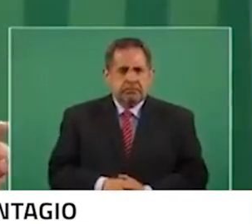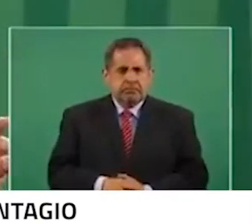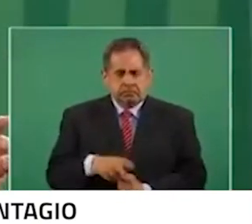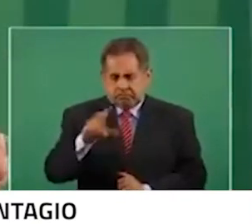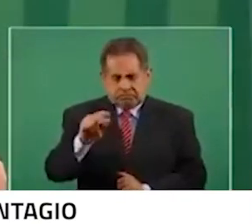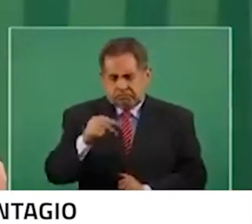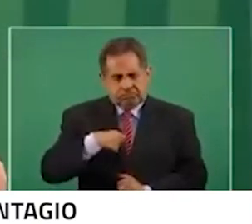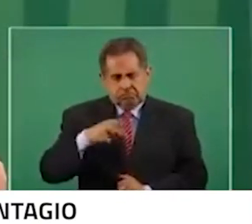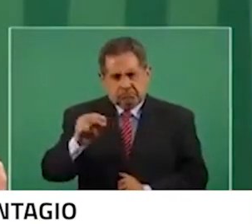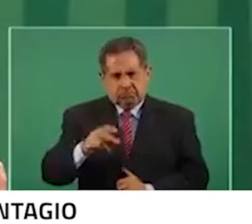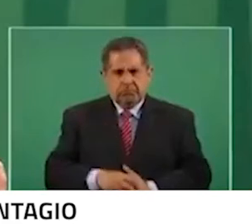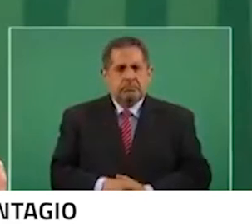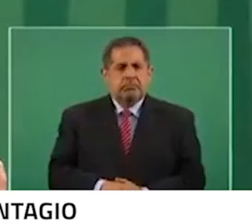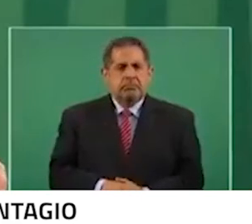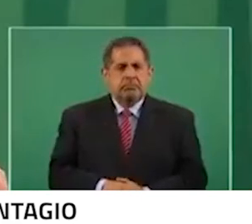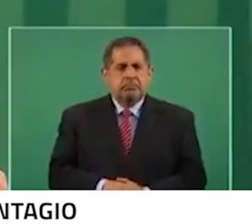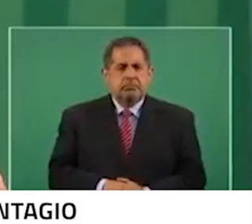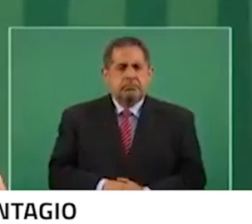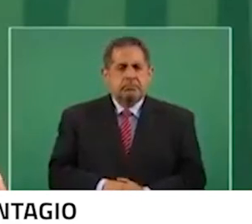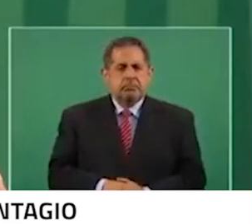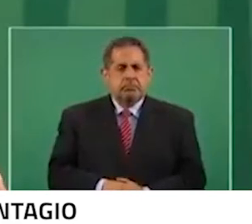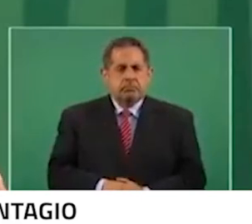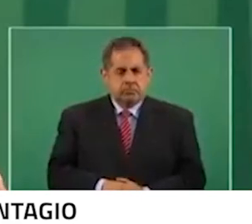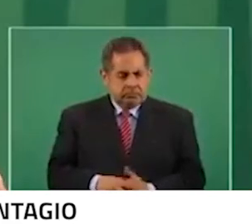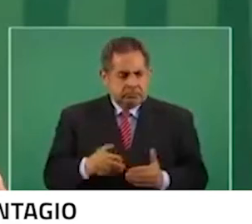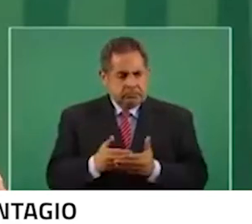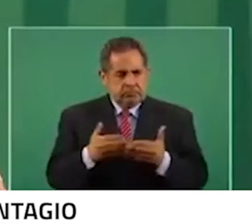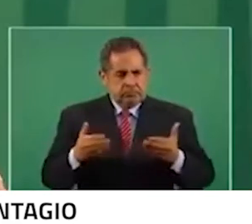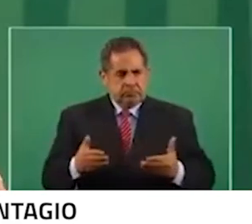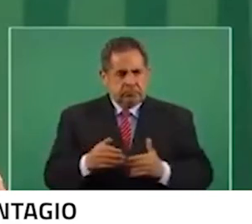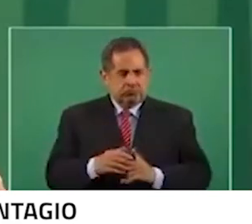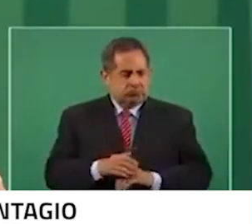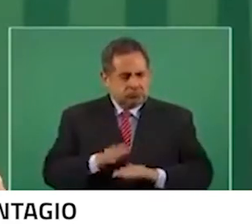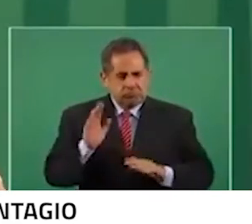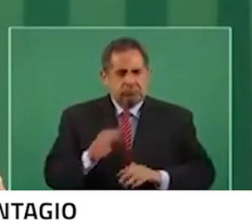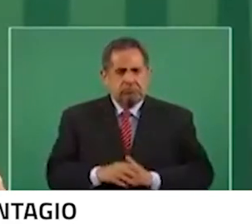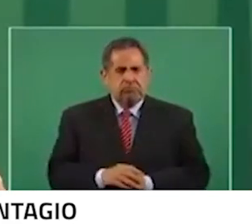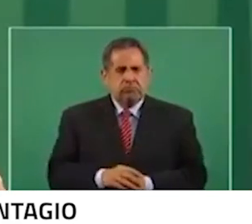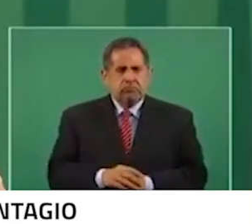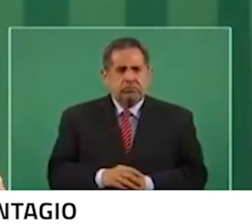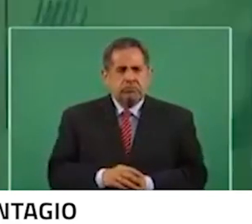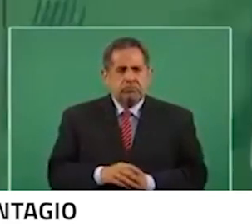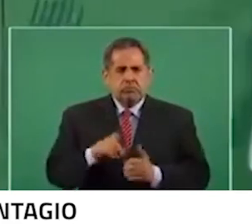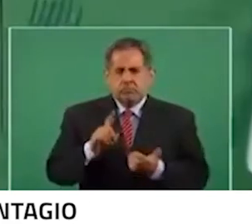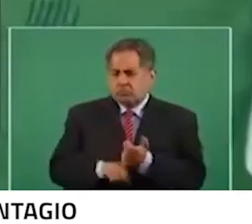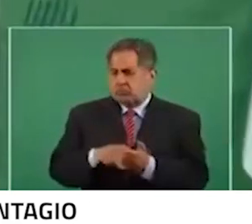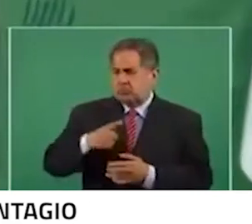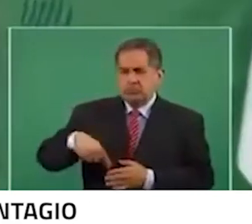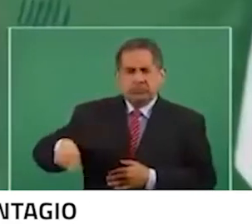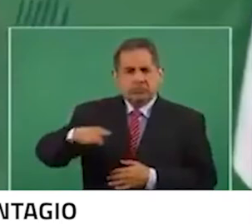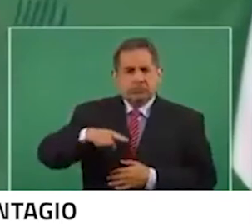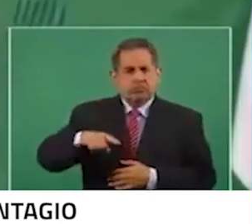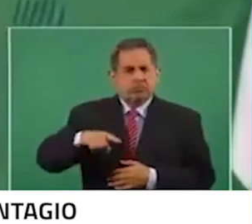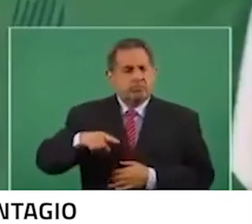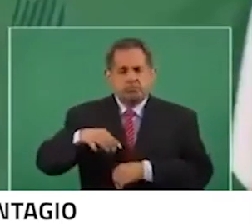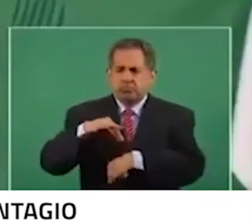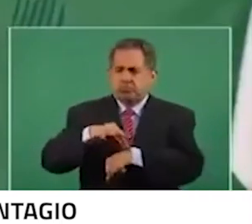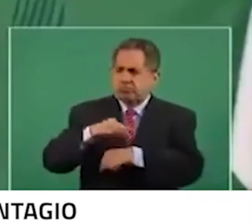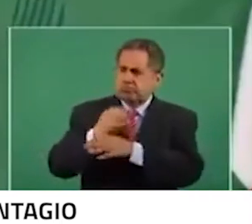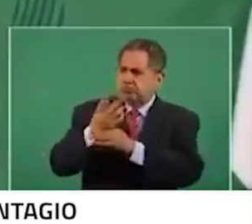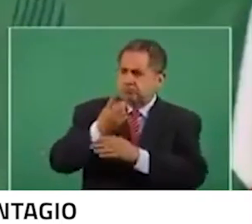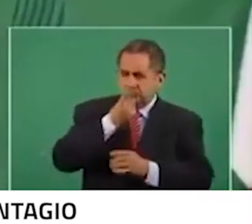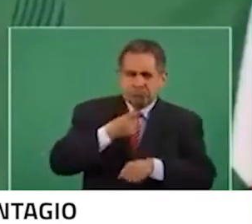no este ahora ya además de acuerdo a lo que plantea los médicos